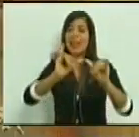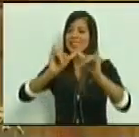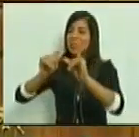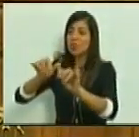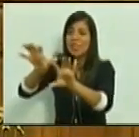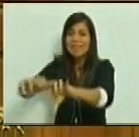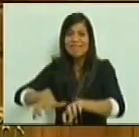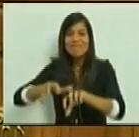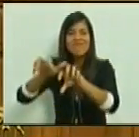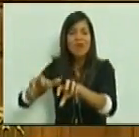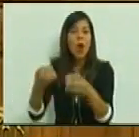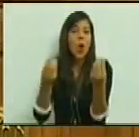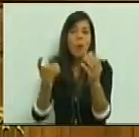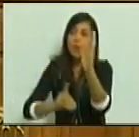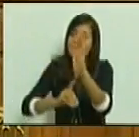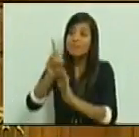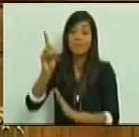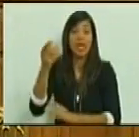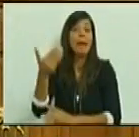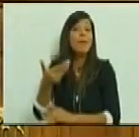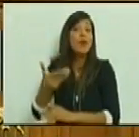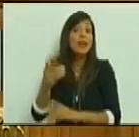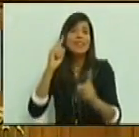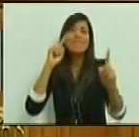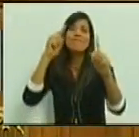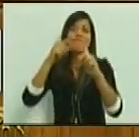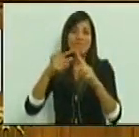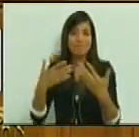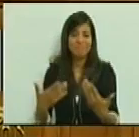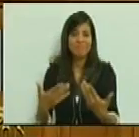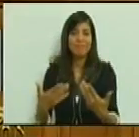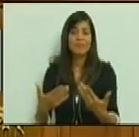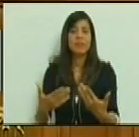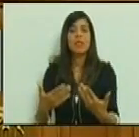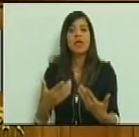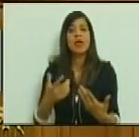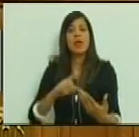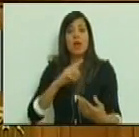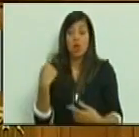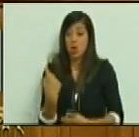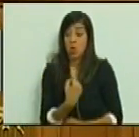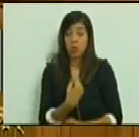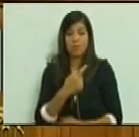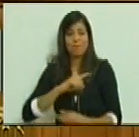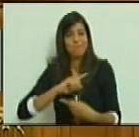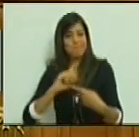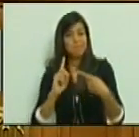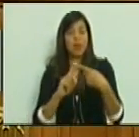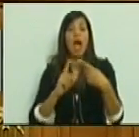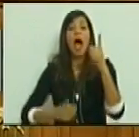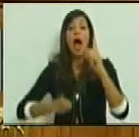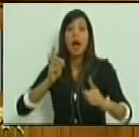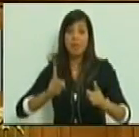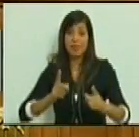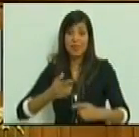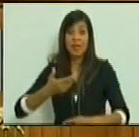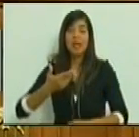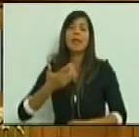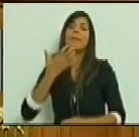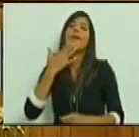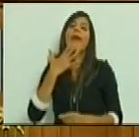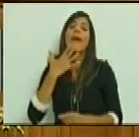agroalimentaria. Con la justificación de la seguridad alimentaria priorizamos en muchas ocasiones la